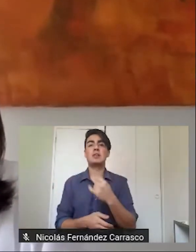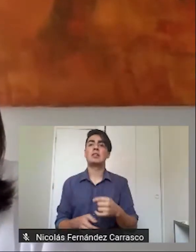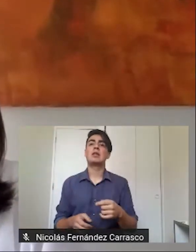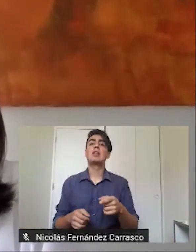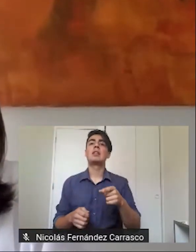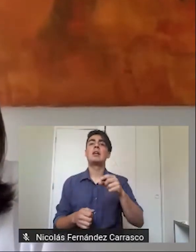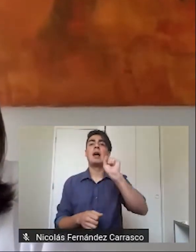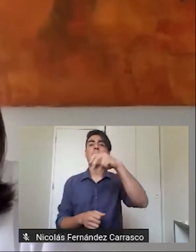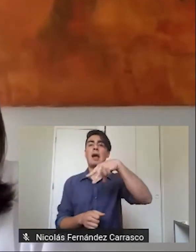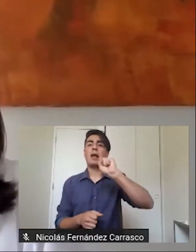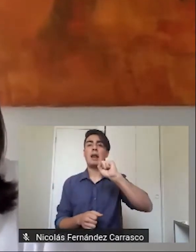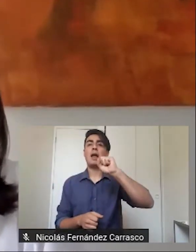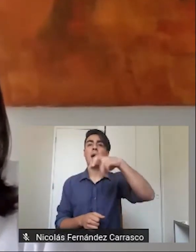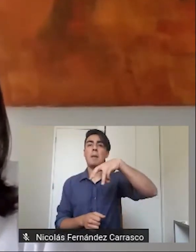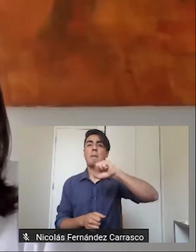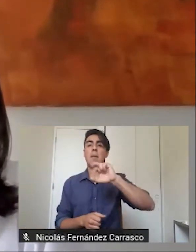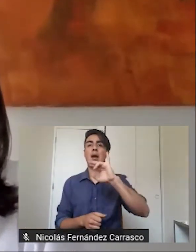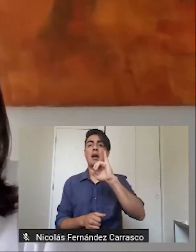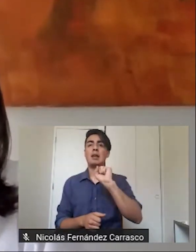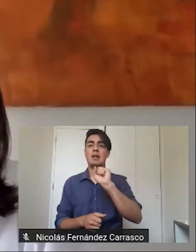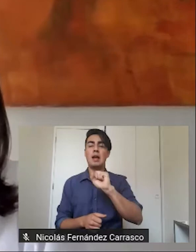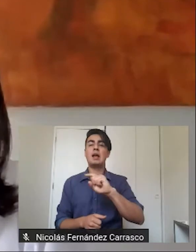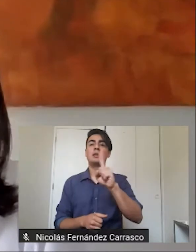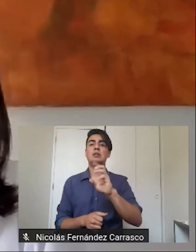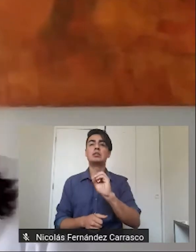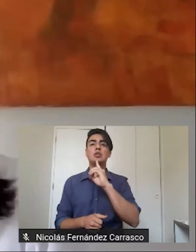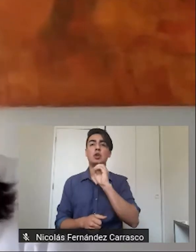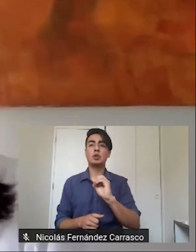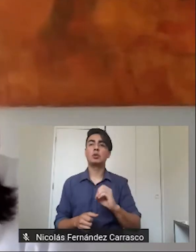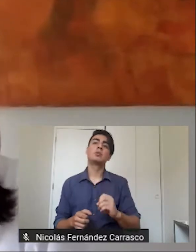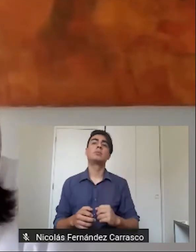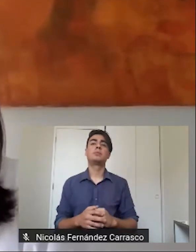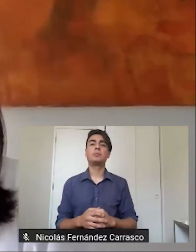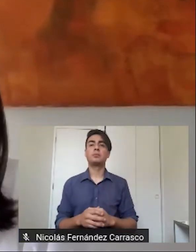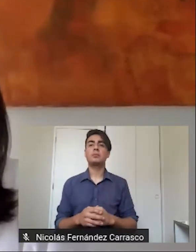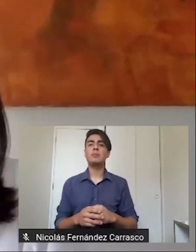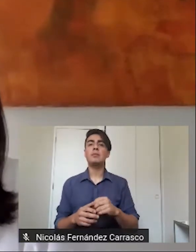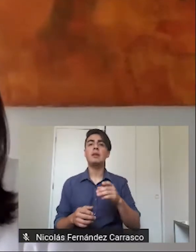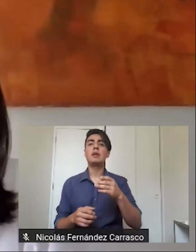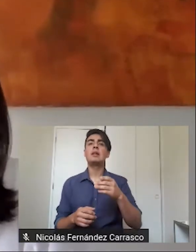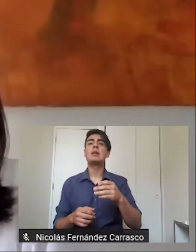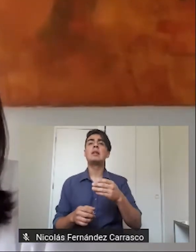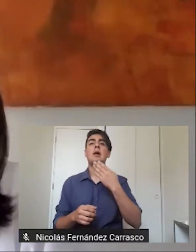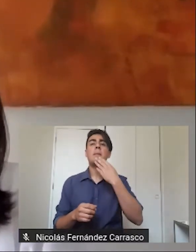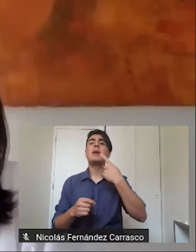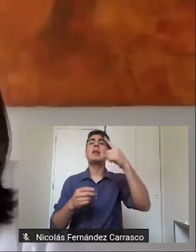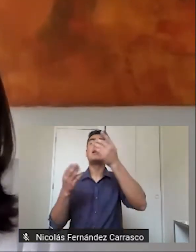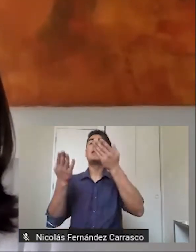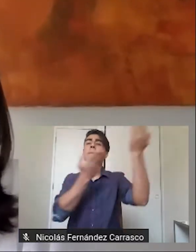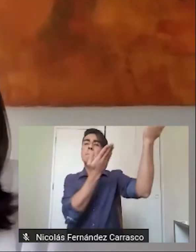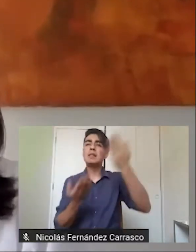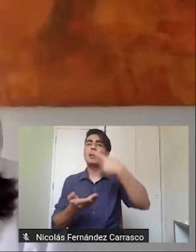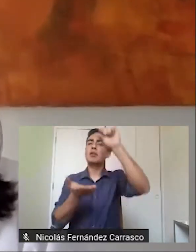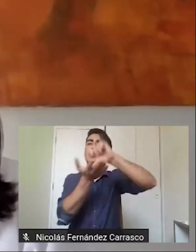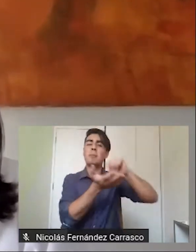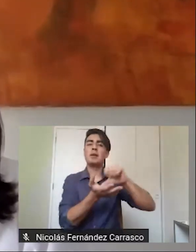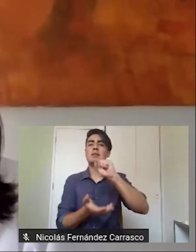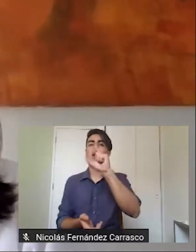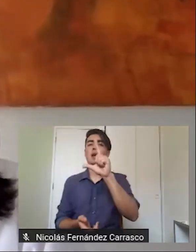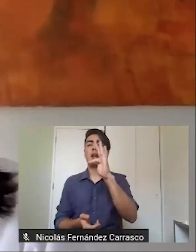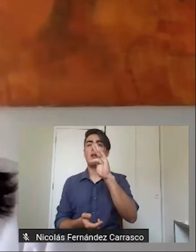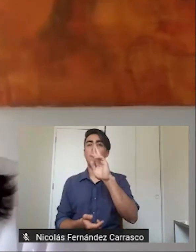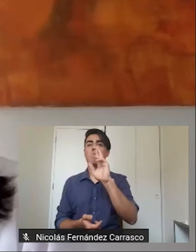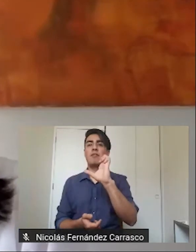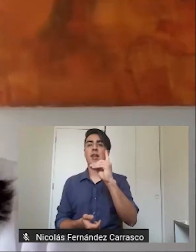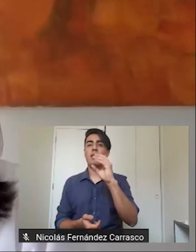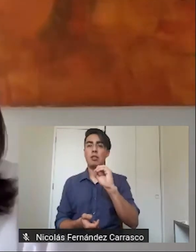Anita Rappigard, coordinadora de SEMBRA. Anita, sorry for my pronunciation, your last name is very